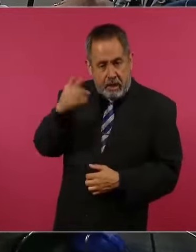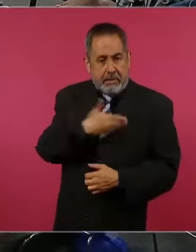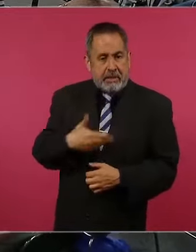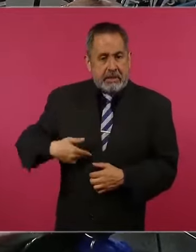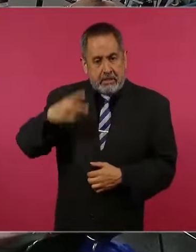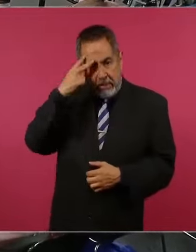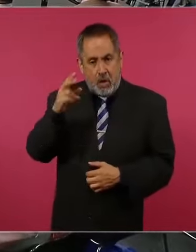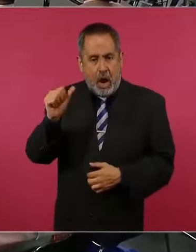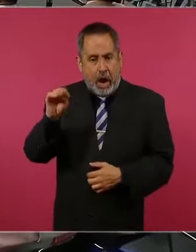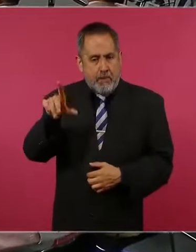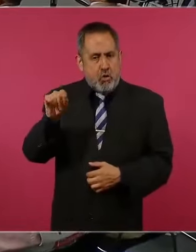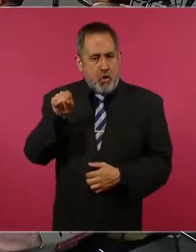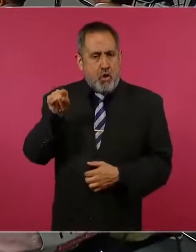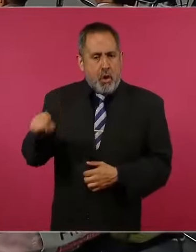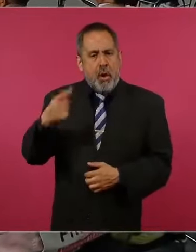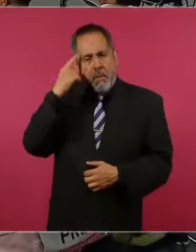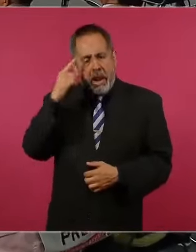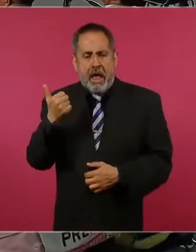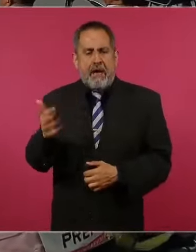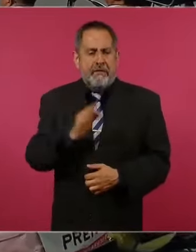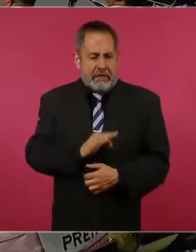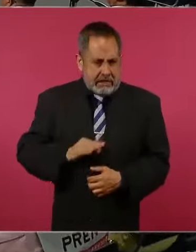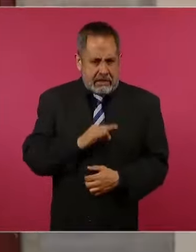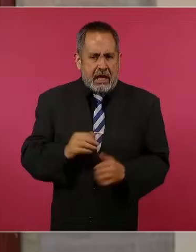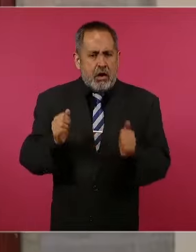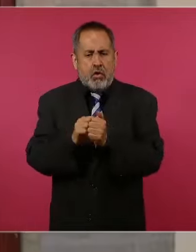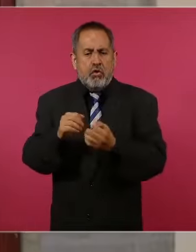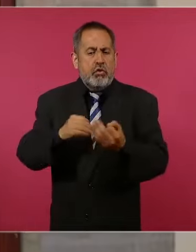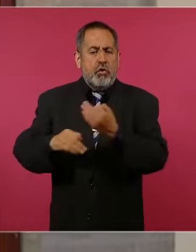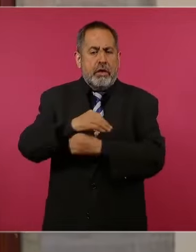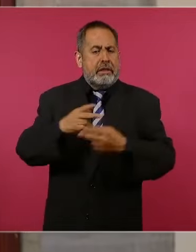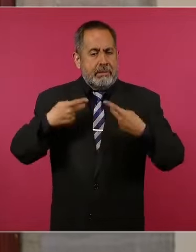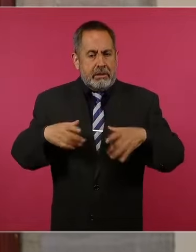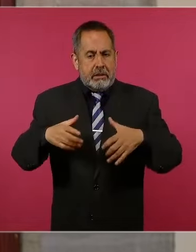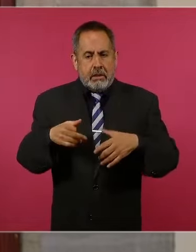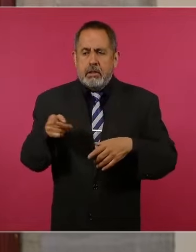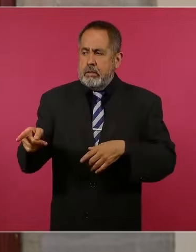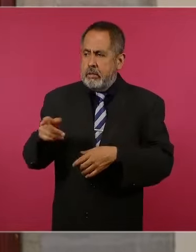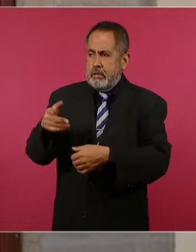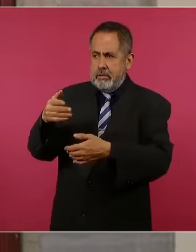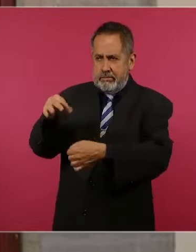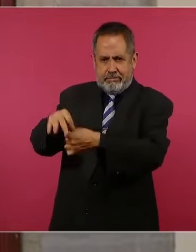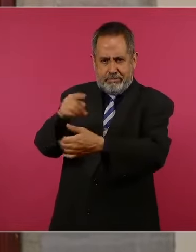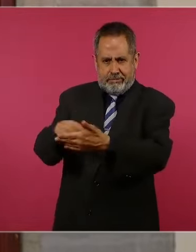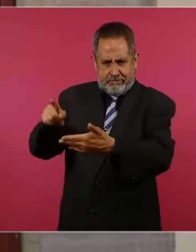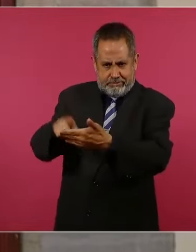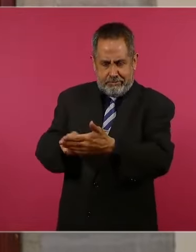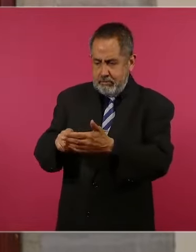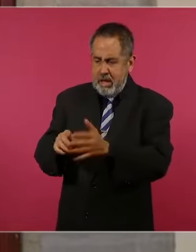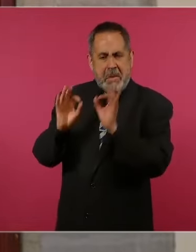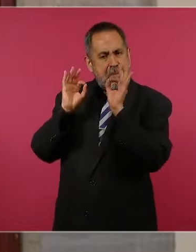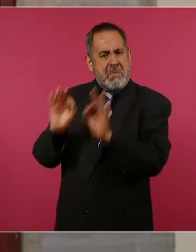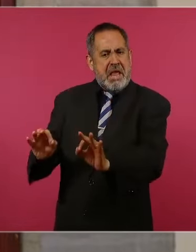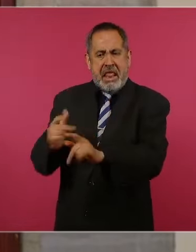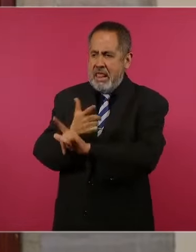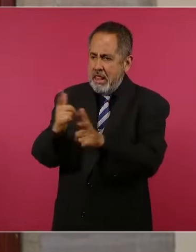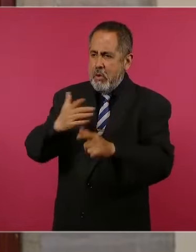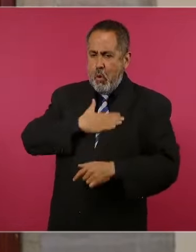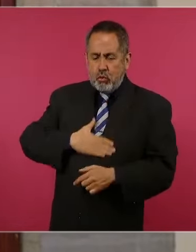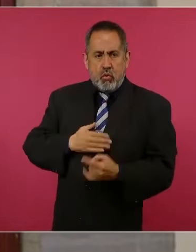México, Andrés Manuel López Obrador, para felicitarlo a él y al pueblo mexicano por su proceso electoral libre y justo que resultó